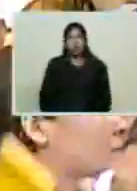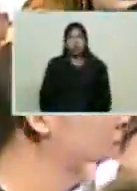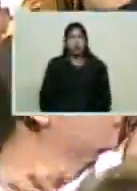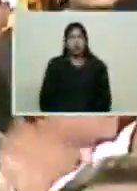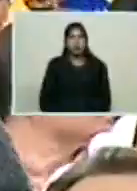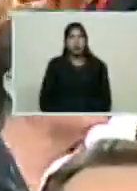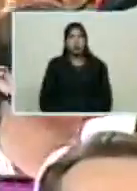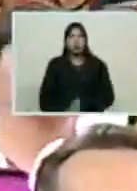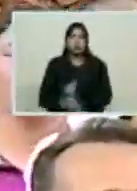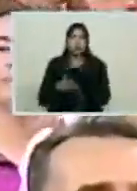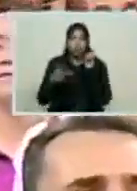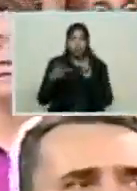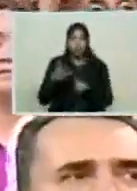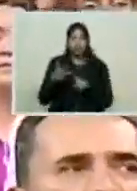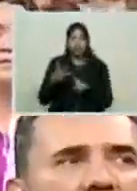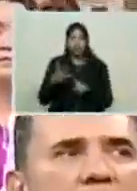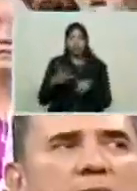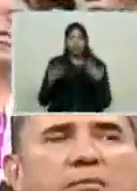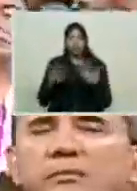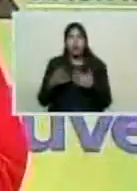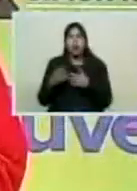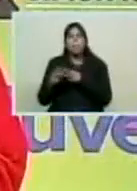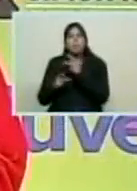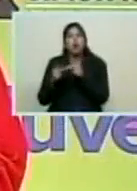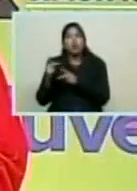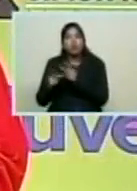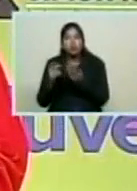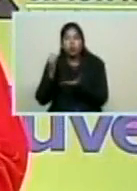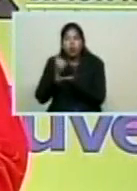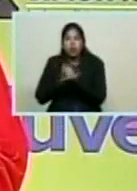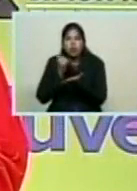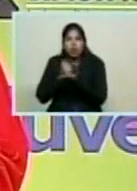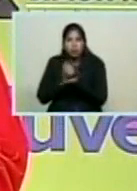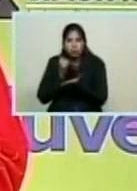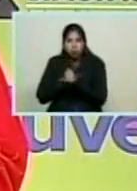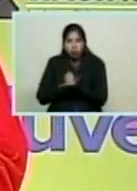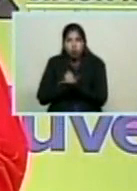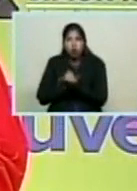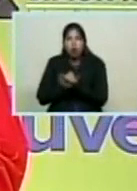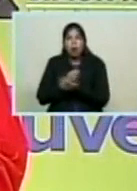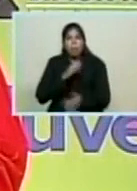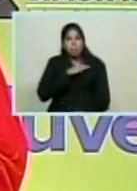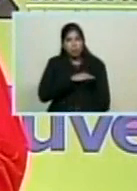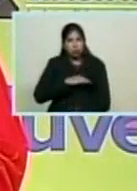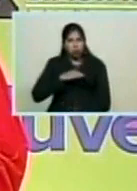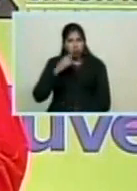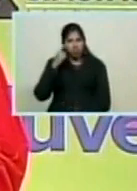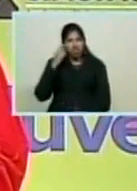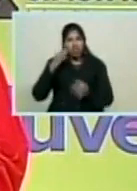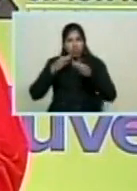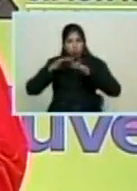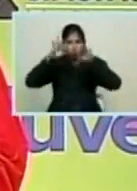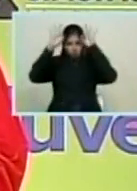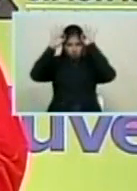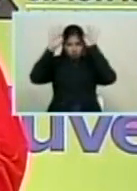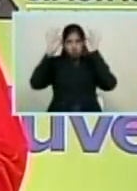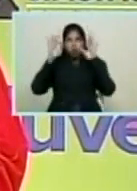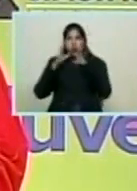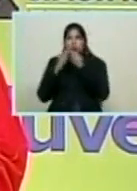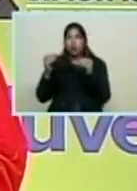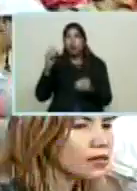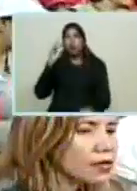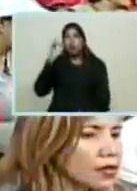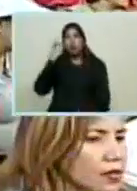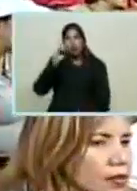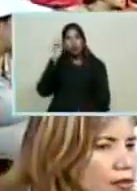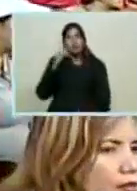Y 3, el proceso de inscripción en la micromisión Simón Rodríguez de las y los